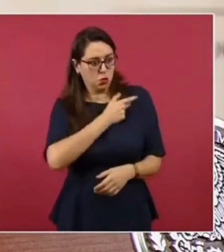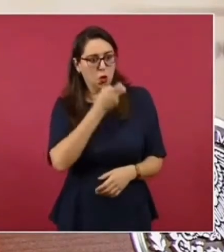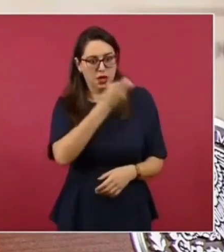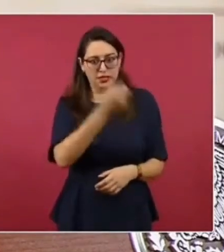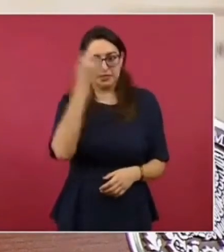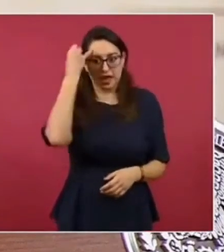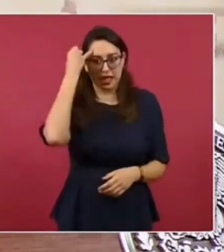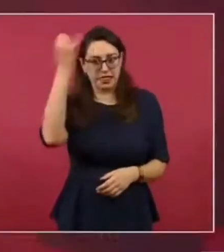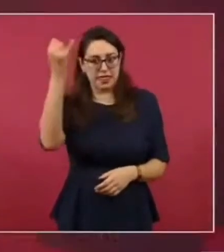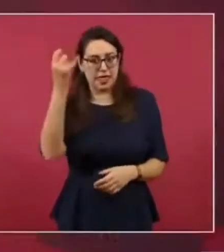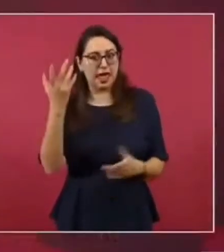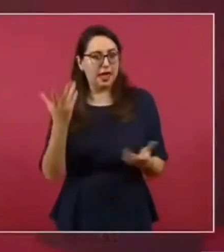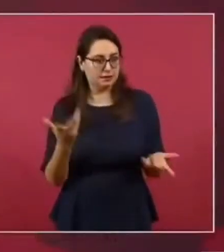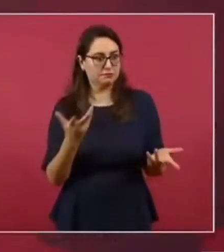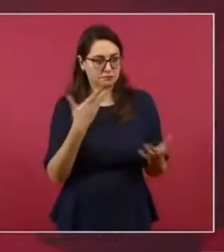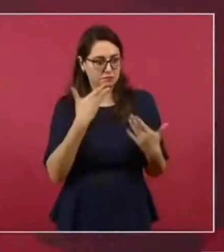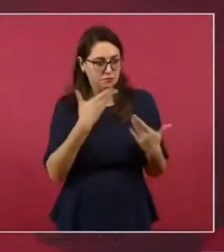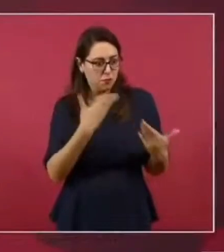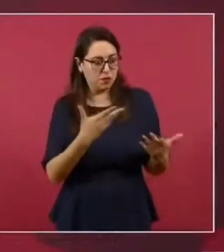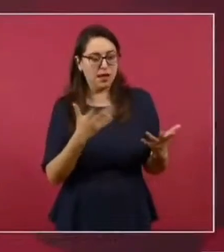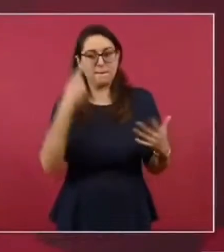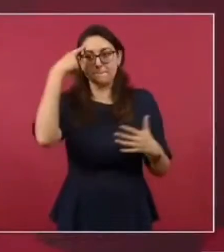Porque cuando menos van a estar